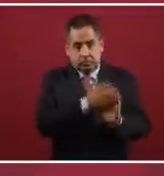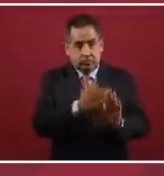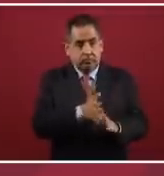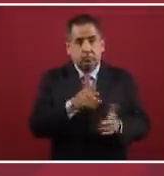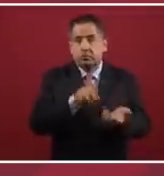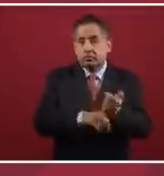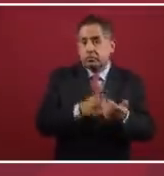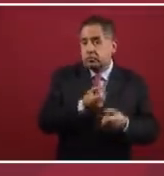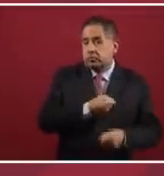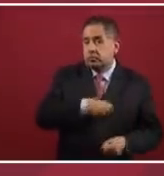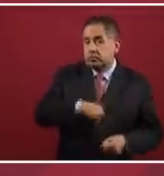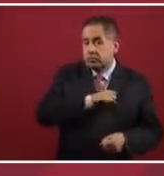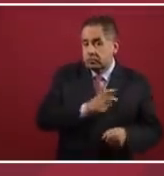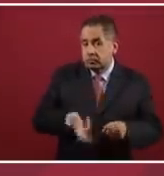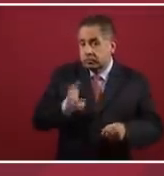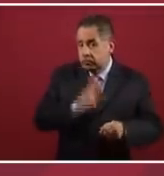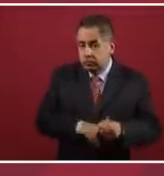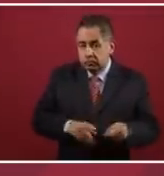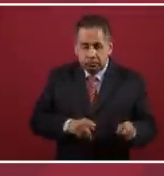salud,